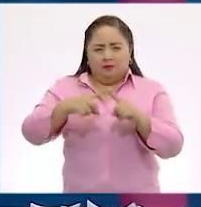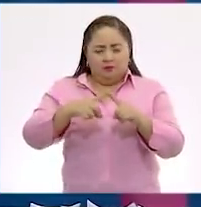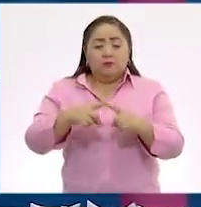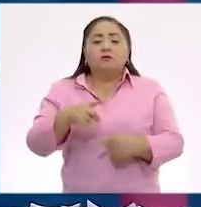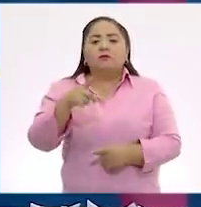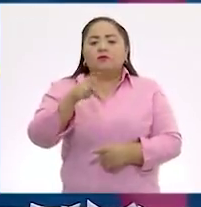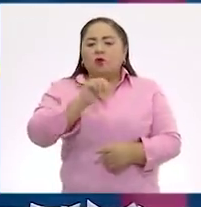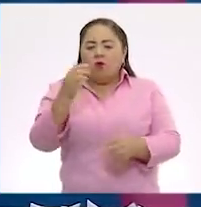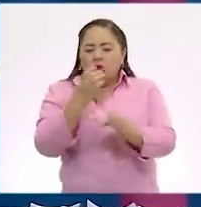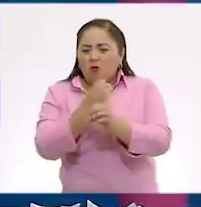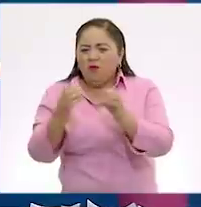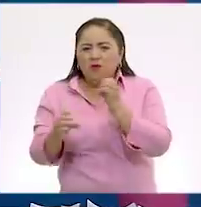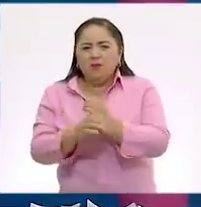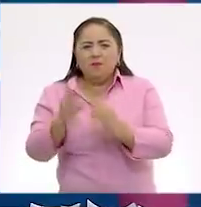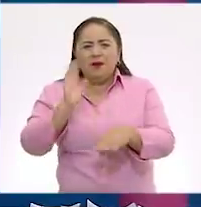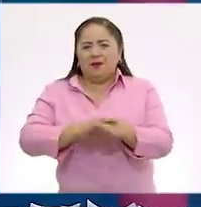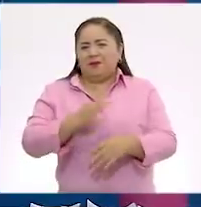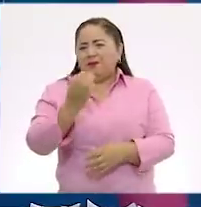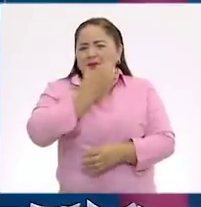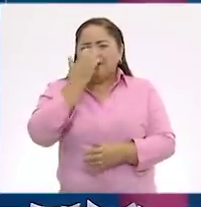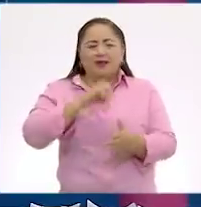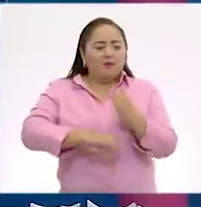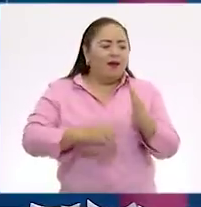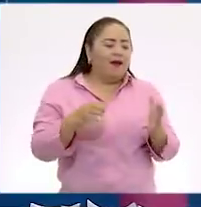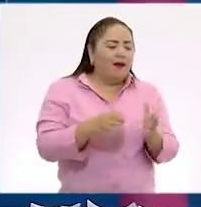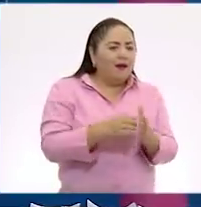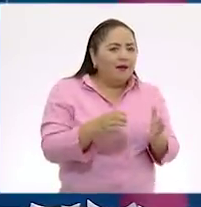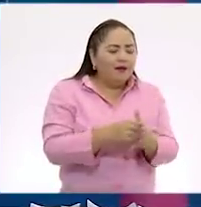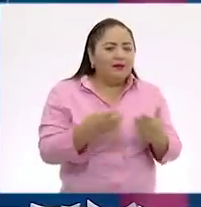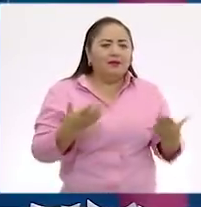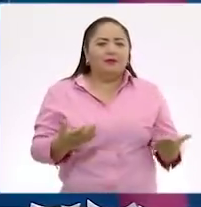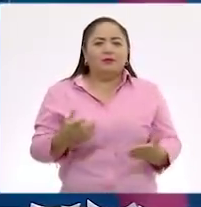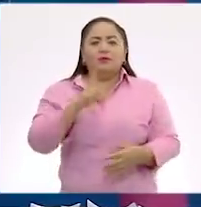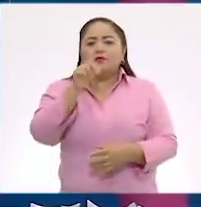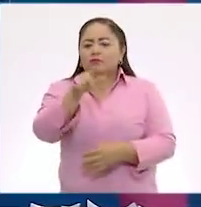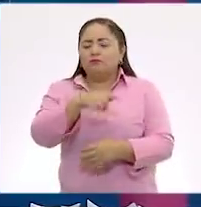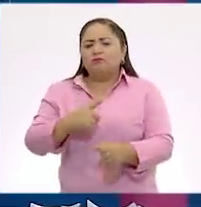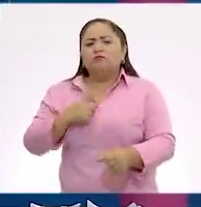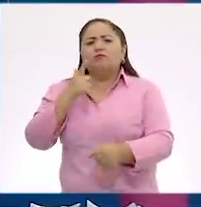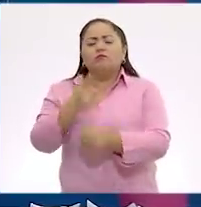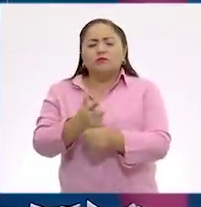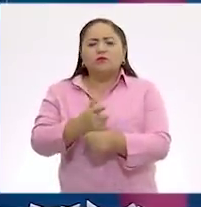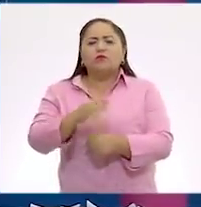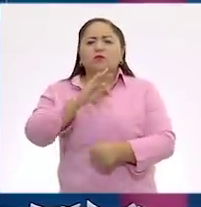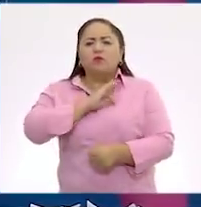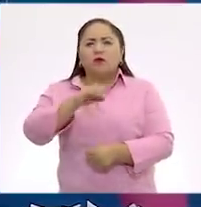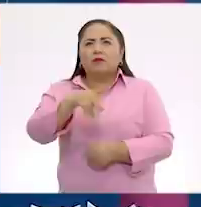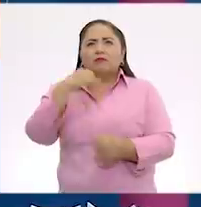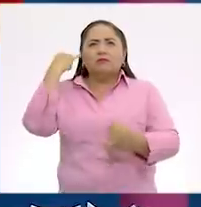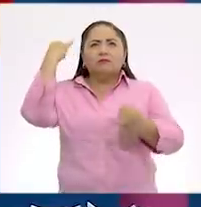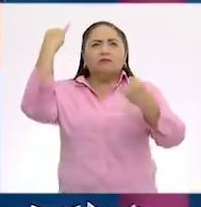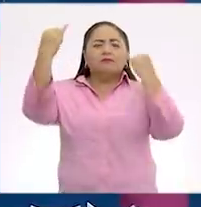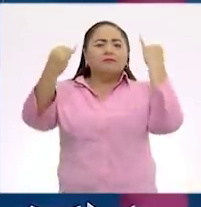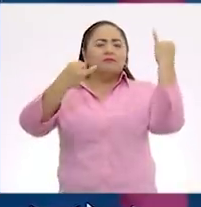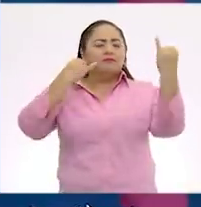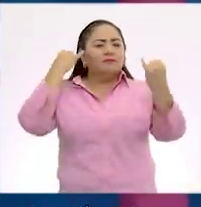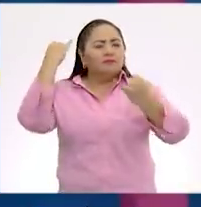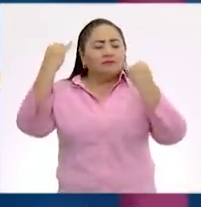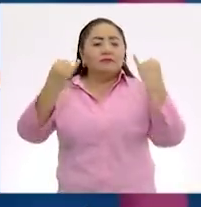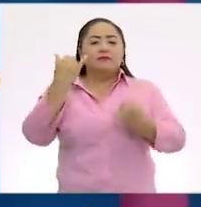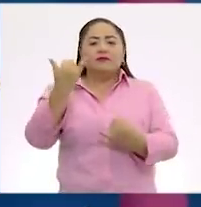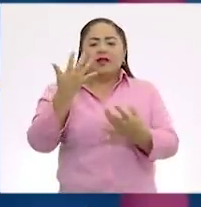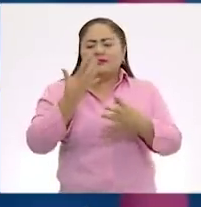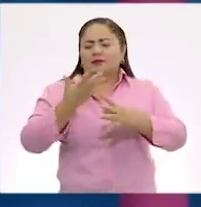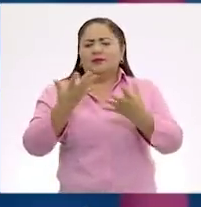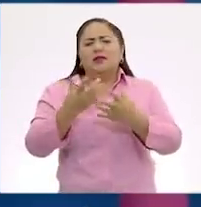tridimensionales con objetos tan comunes como las cajas, y nos damos cuenta que podemos echar a volar nuestra imaginación y